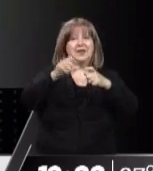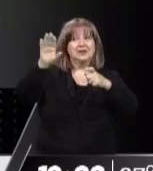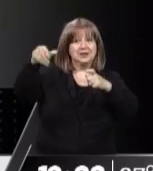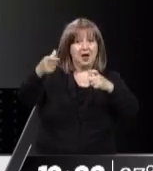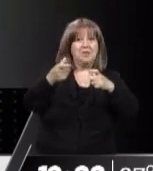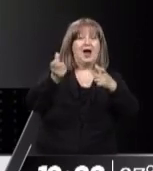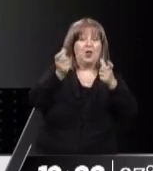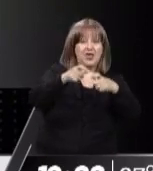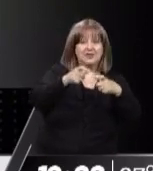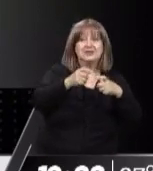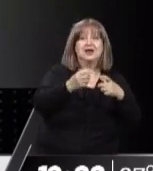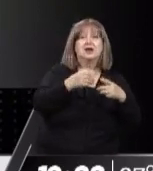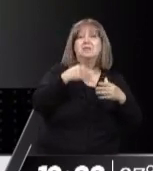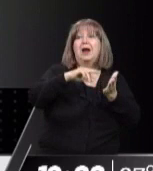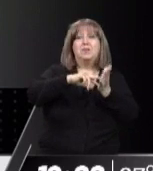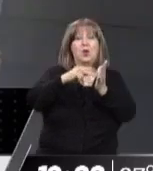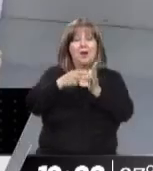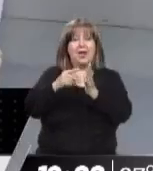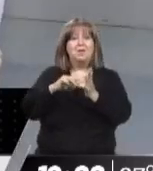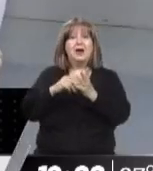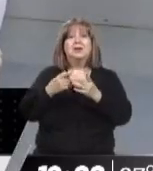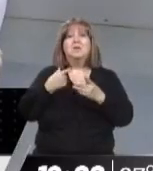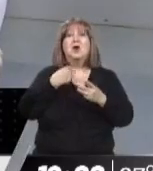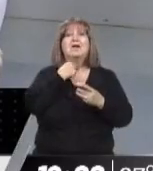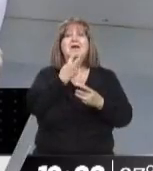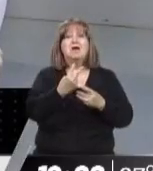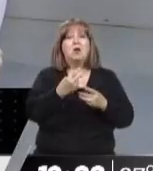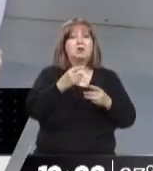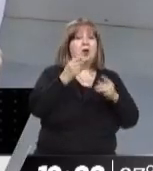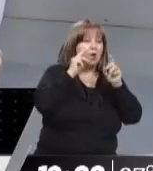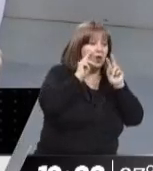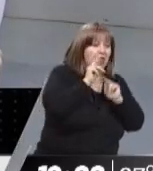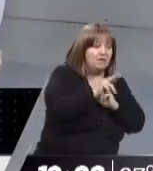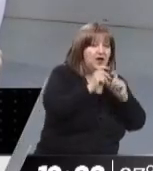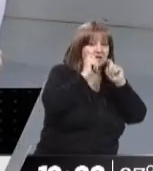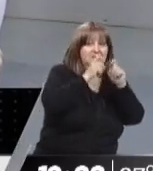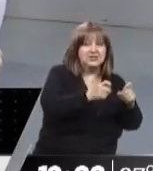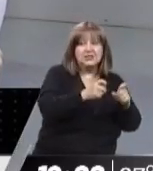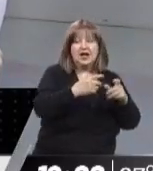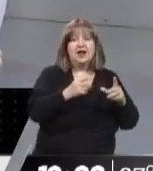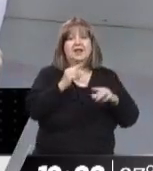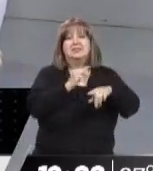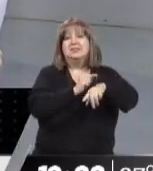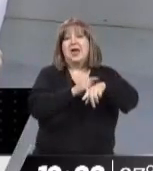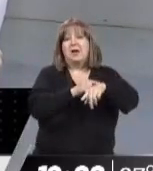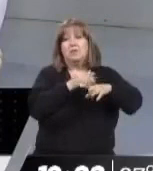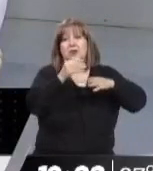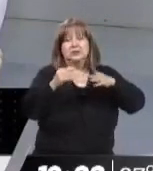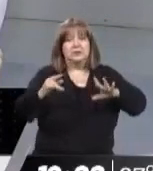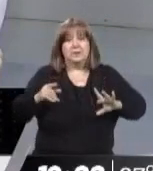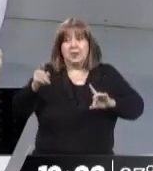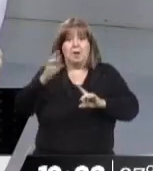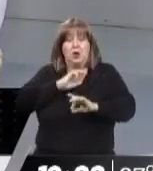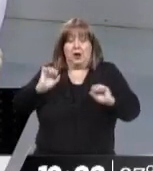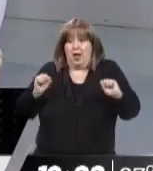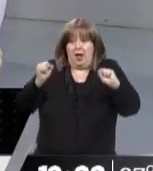poder resolver este tema de la restricción de sus hijos, y eso fue lo que le generó como un brote de